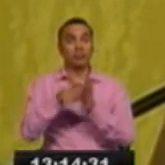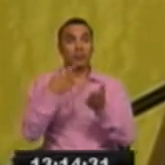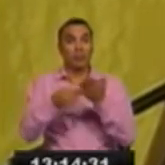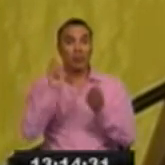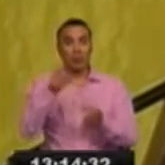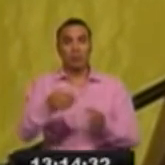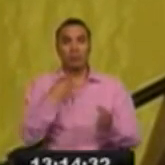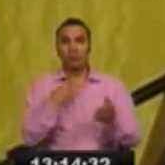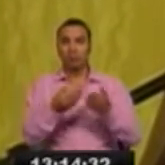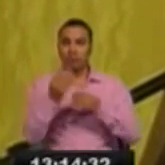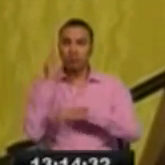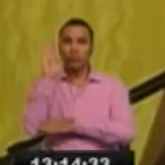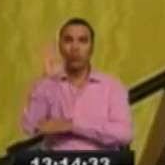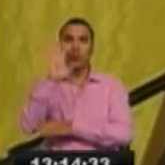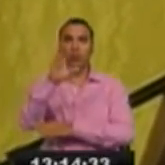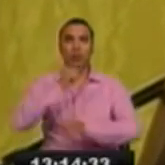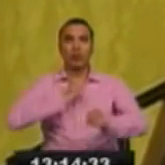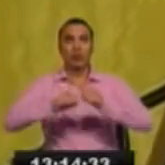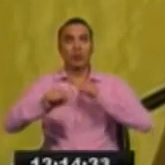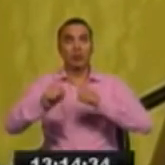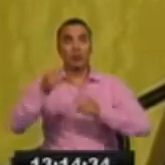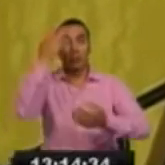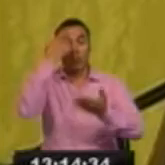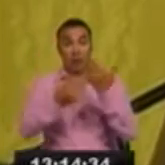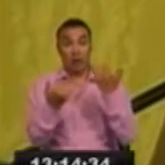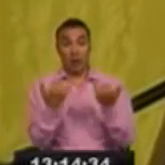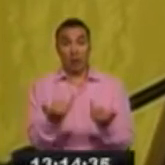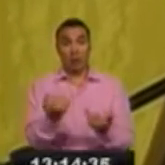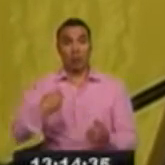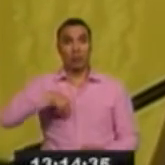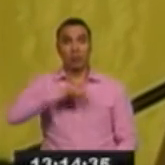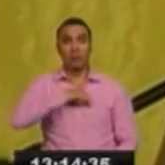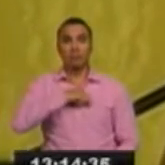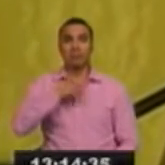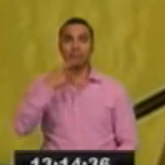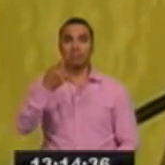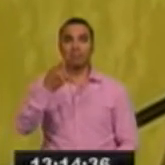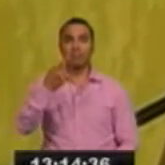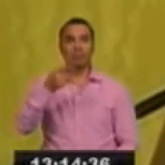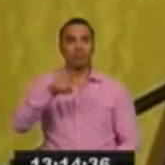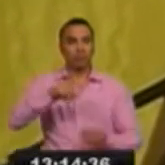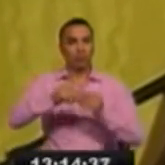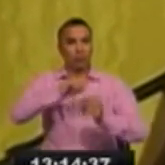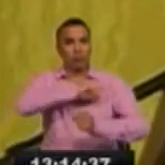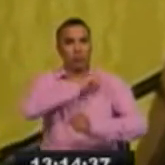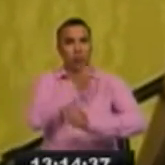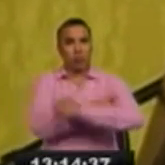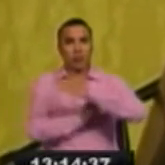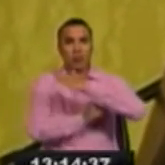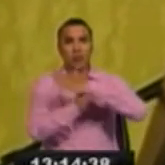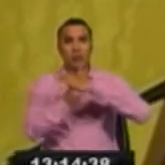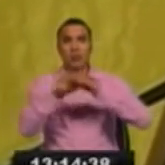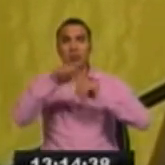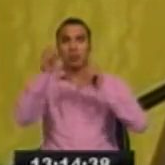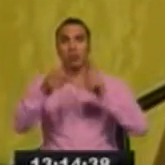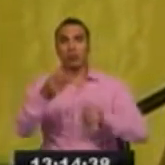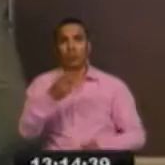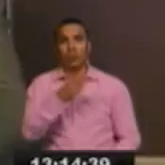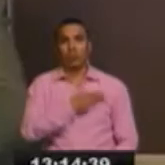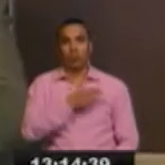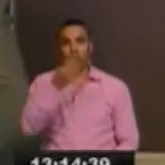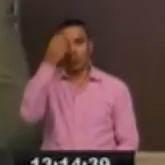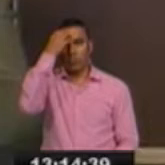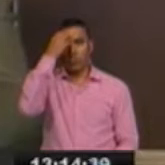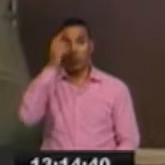un compromiso permanente de su gestión, pues en este momento estamos definiendo la sostenibilidad del sistema de educación superior.